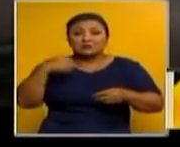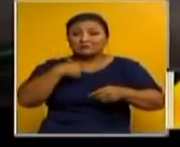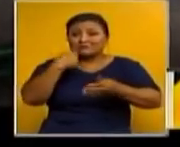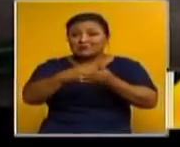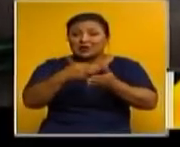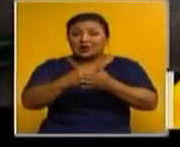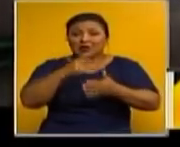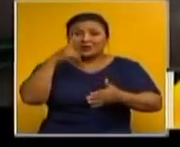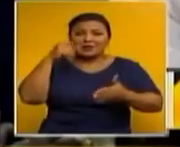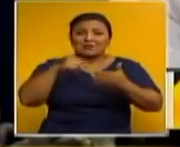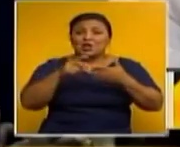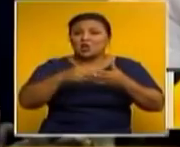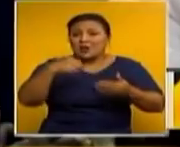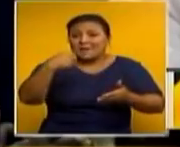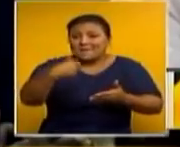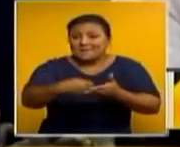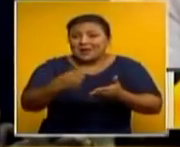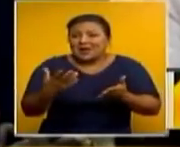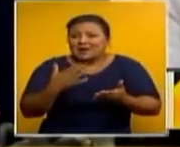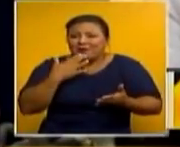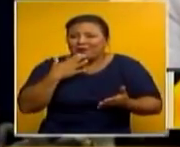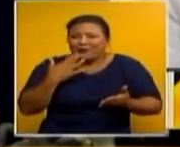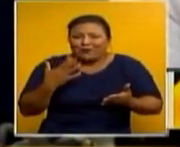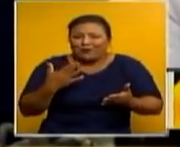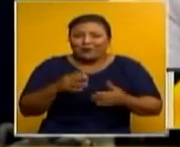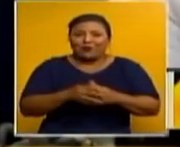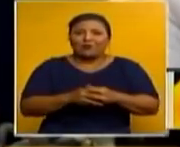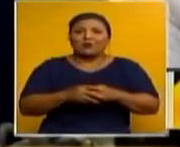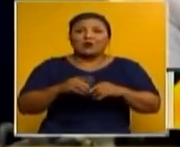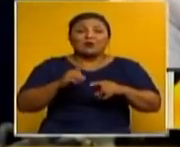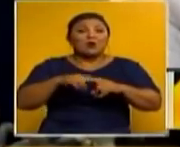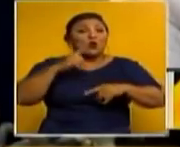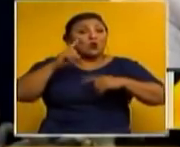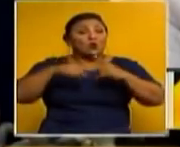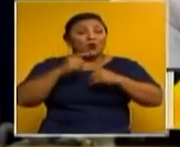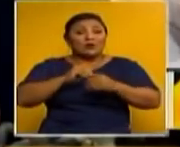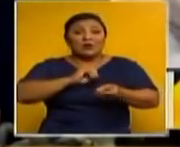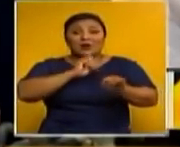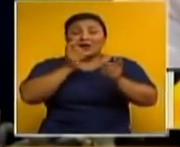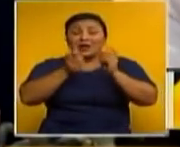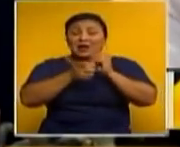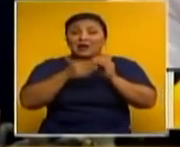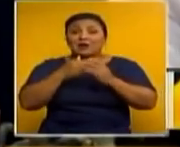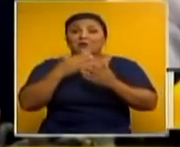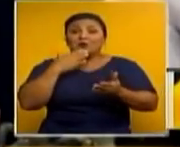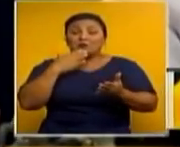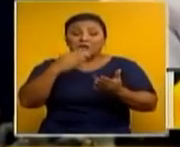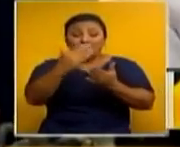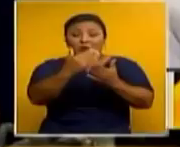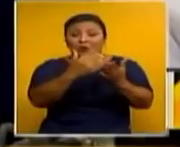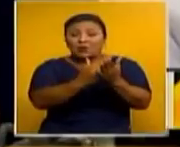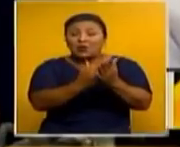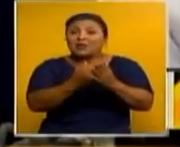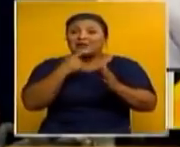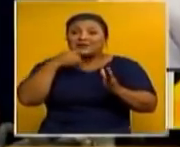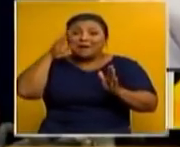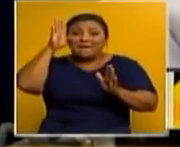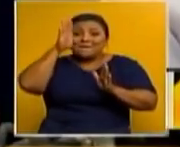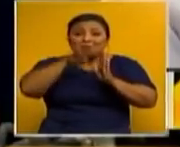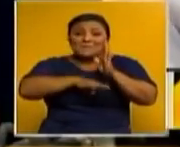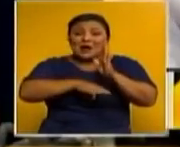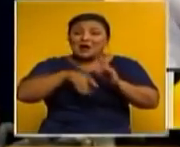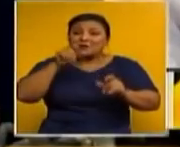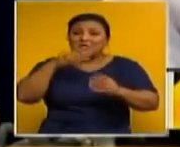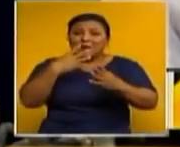para no formular cargos. Un beneficio procesal al cambiar el tipo penal, en donde se bajaría una pena de 13